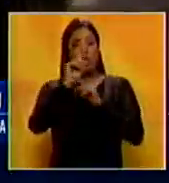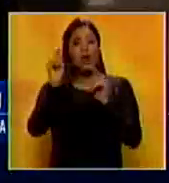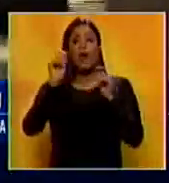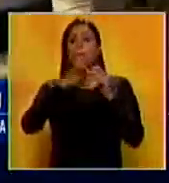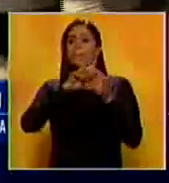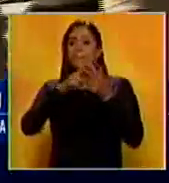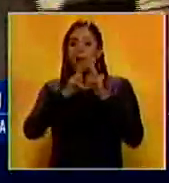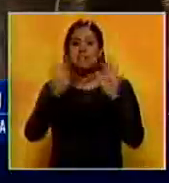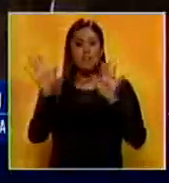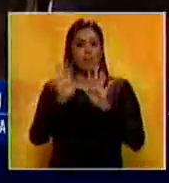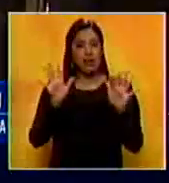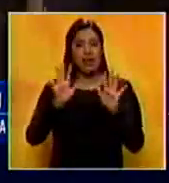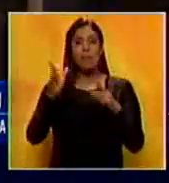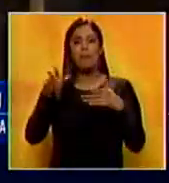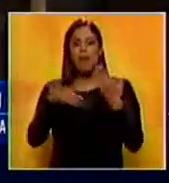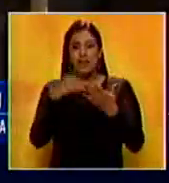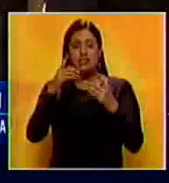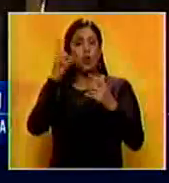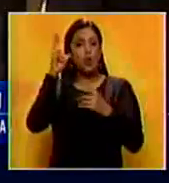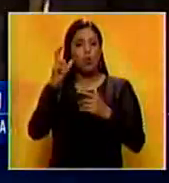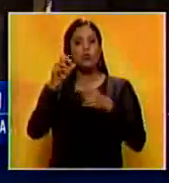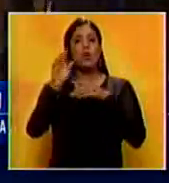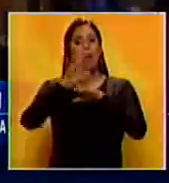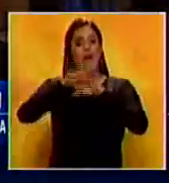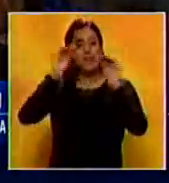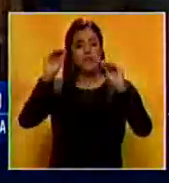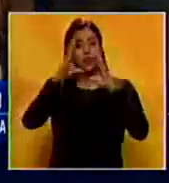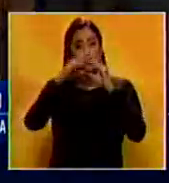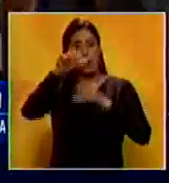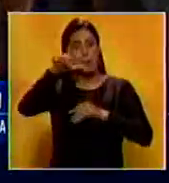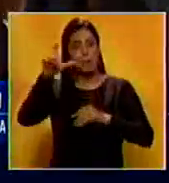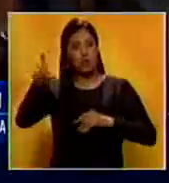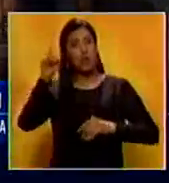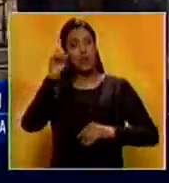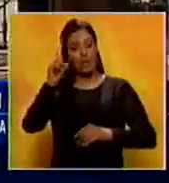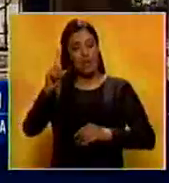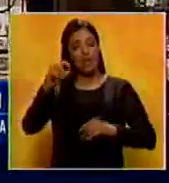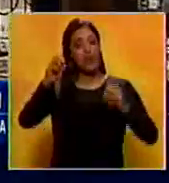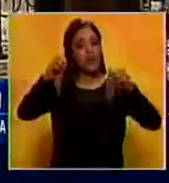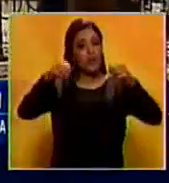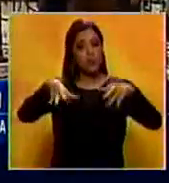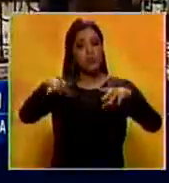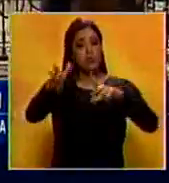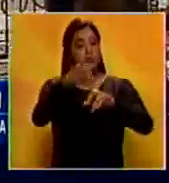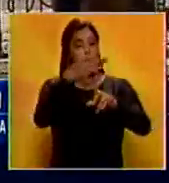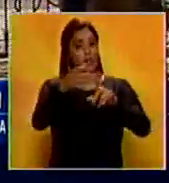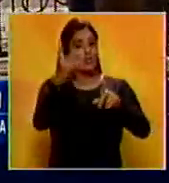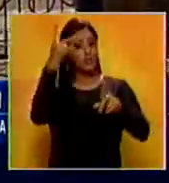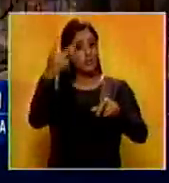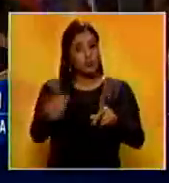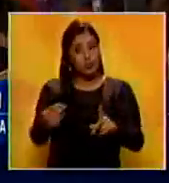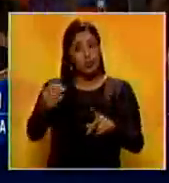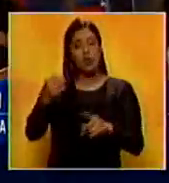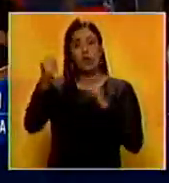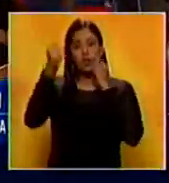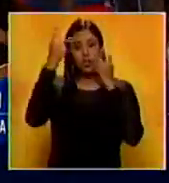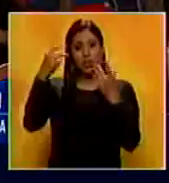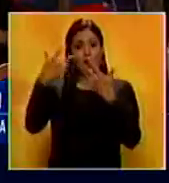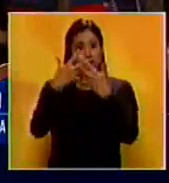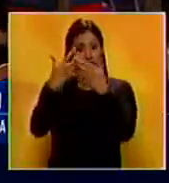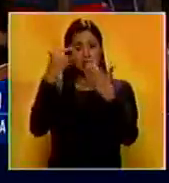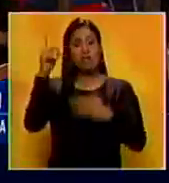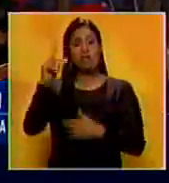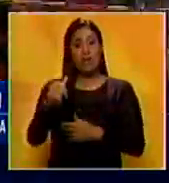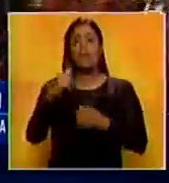métodos pacíficos para hacerse oír y exhortó a todas las partes a renunciar a la violencia en las protestas Estados